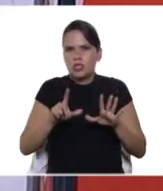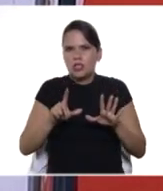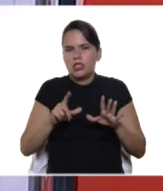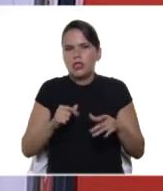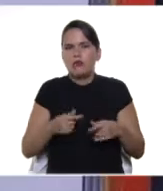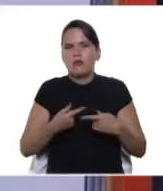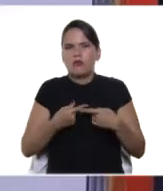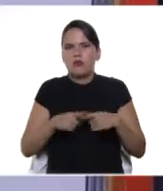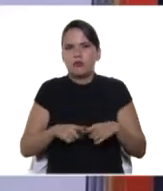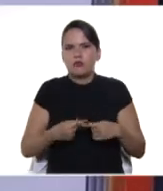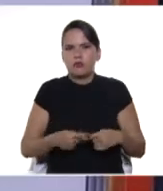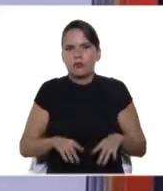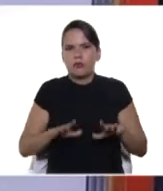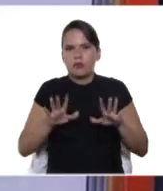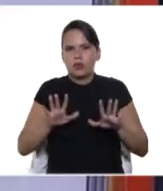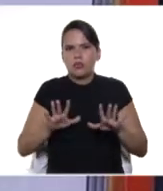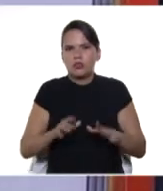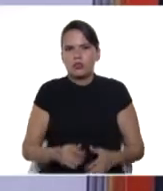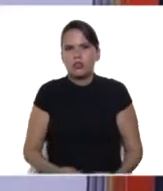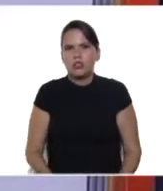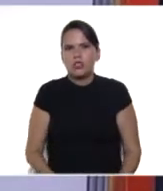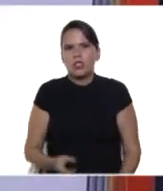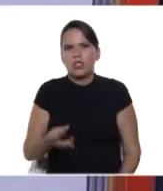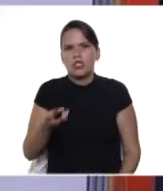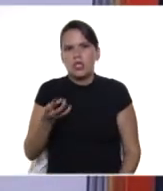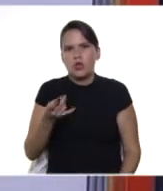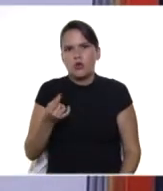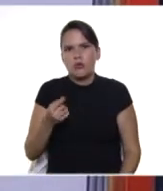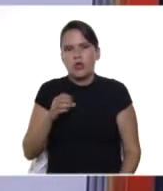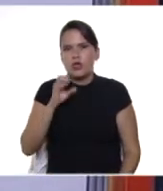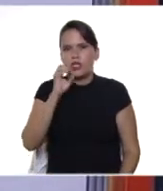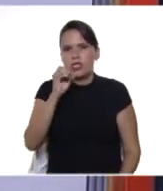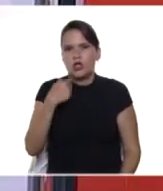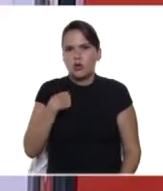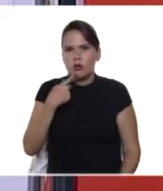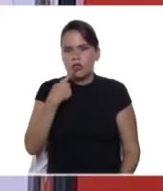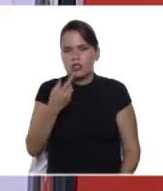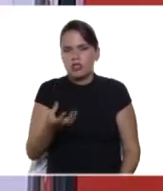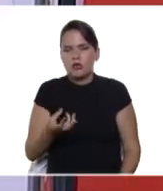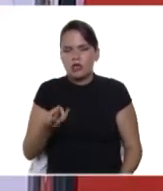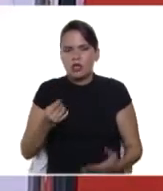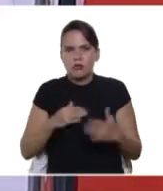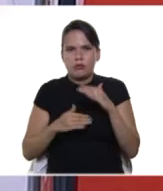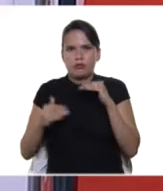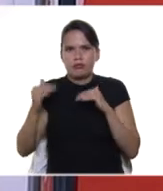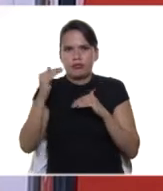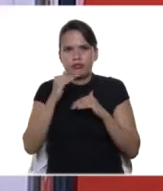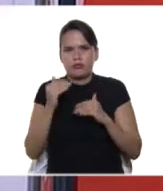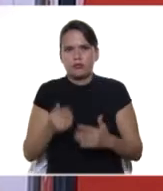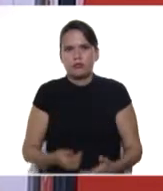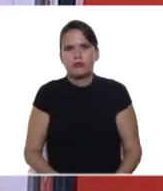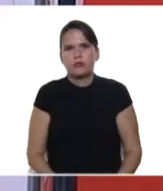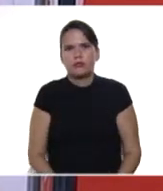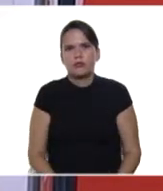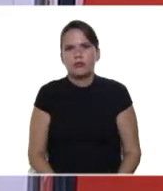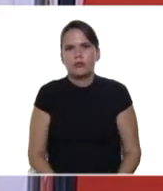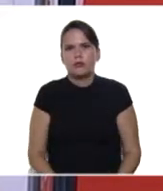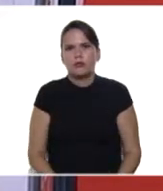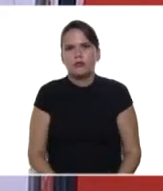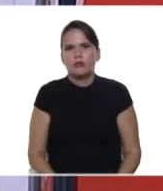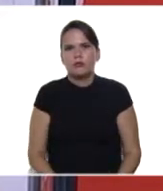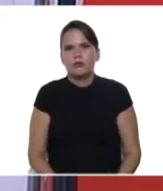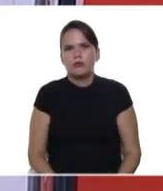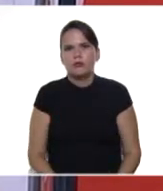por 10, y el número de 0 nos va a indicar el exponente que va a representar.